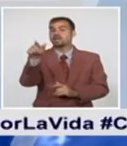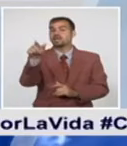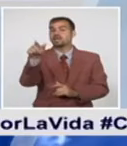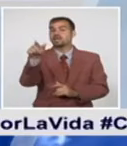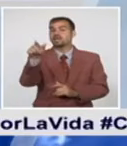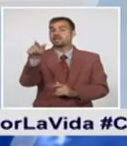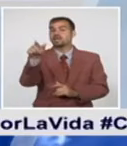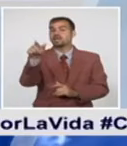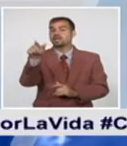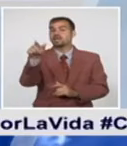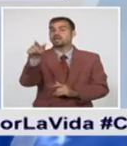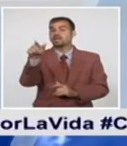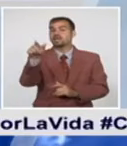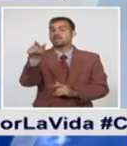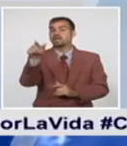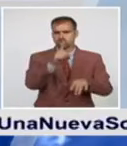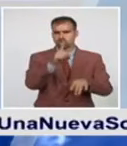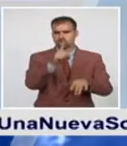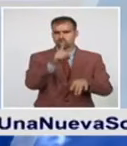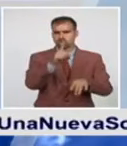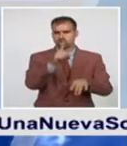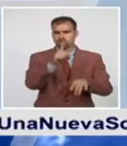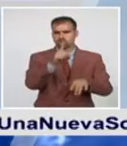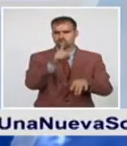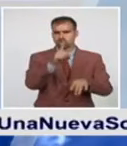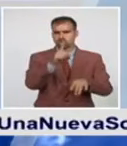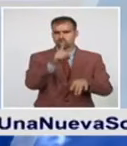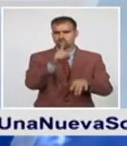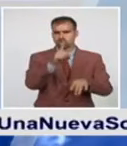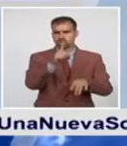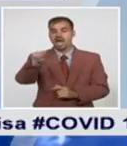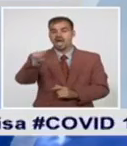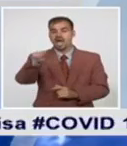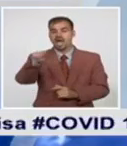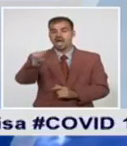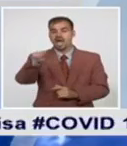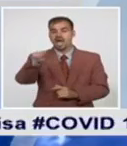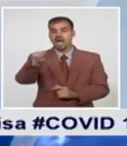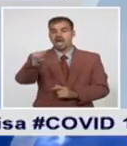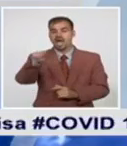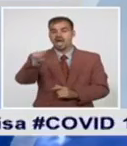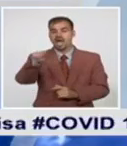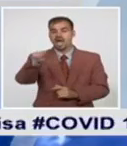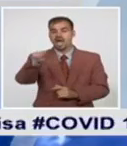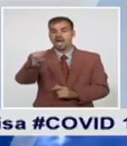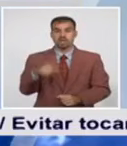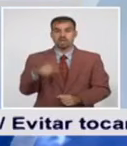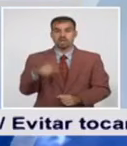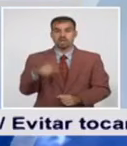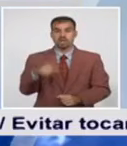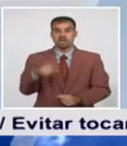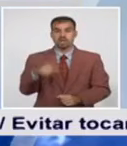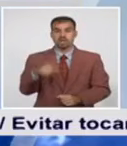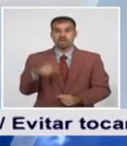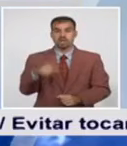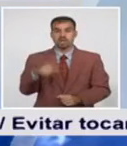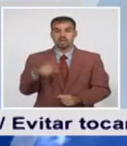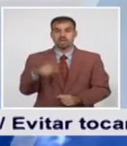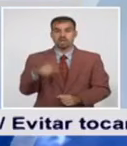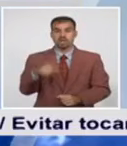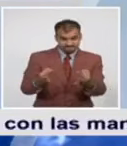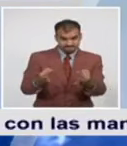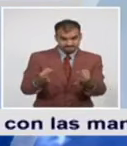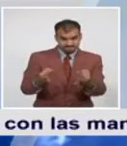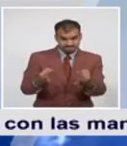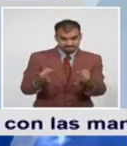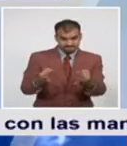12.763 en vigilancia, y nuevamente una cifra elevada de casos confirmados ingresados en estos momentos.